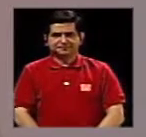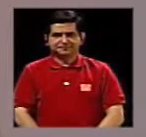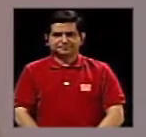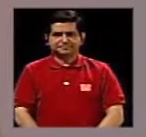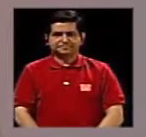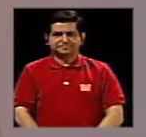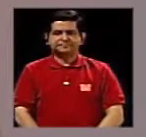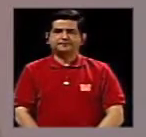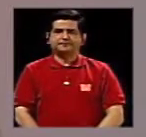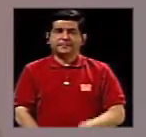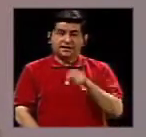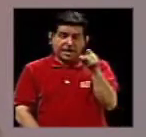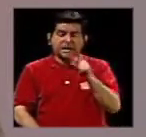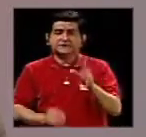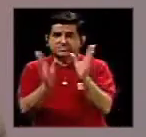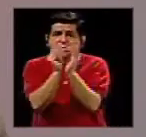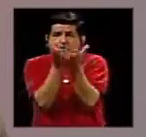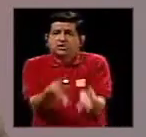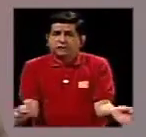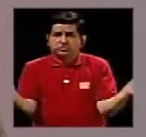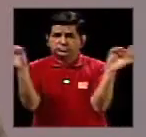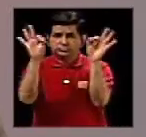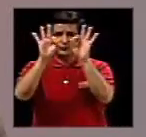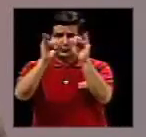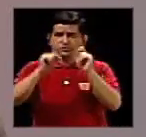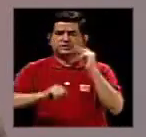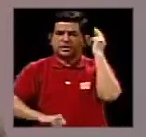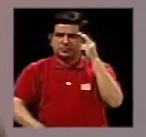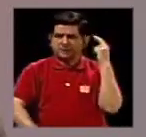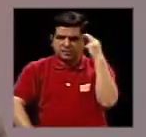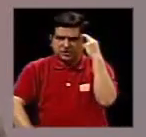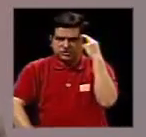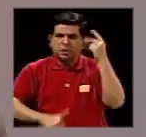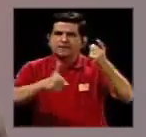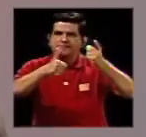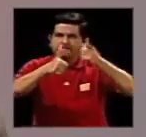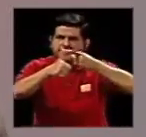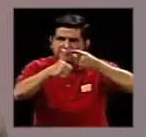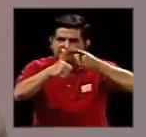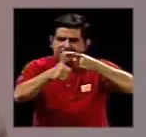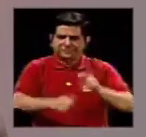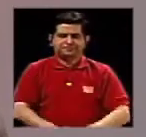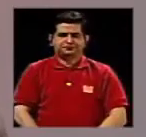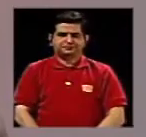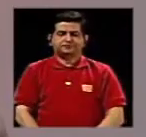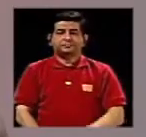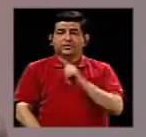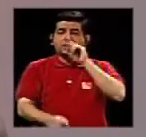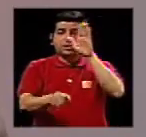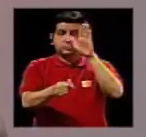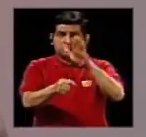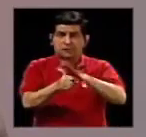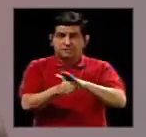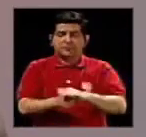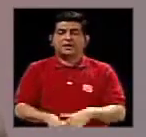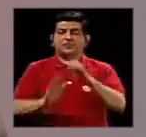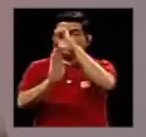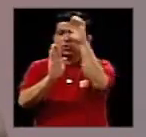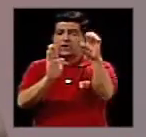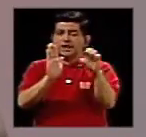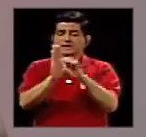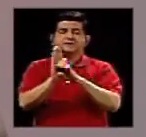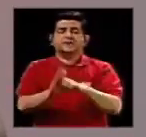este congreso es importante porque Primero estamos acatando algo que está en el estatuto